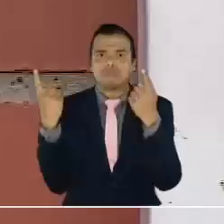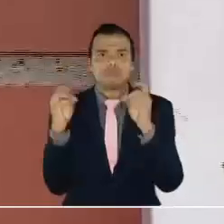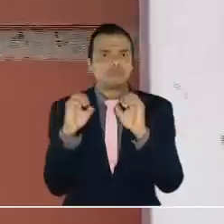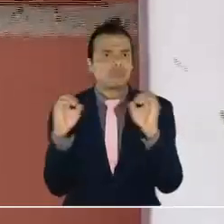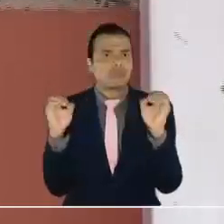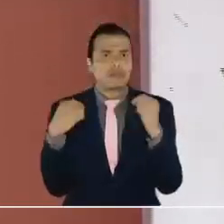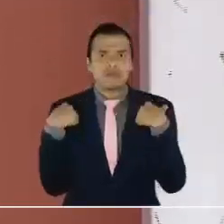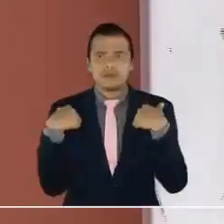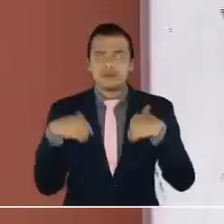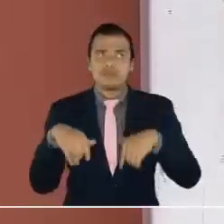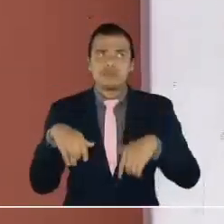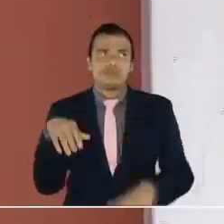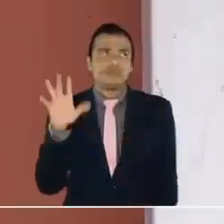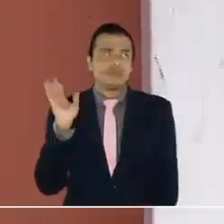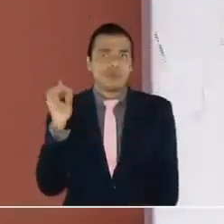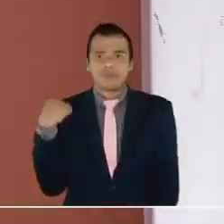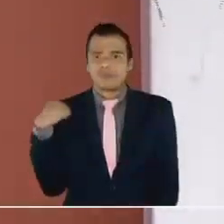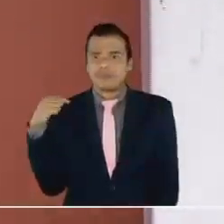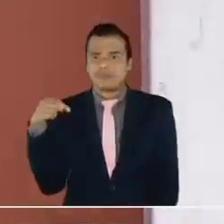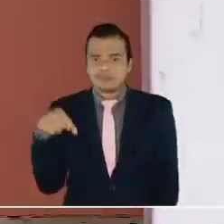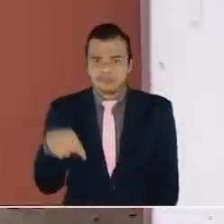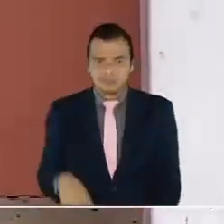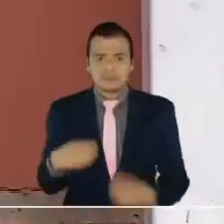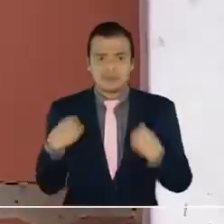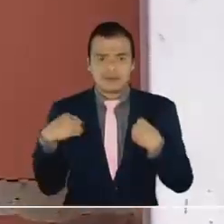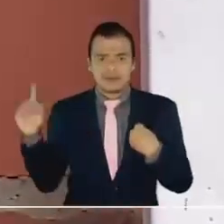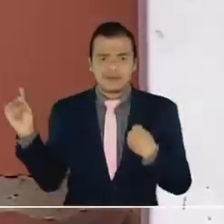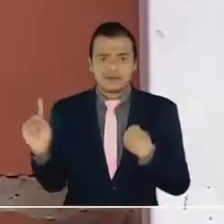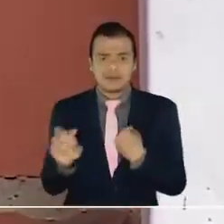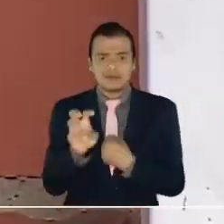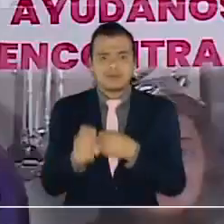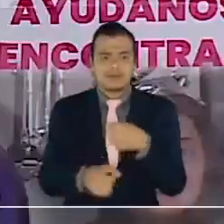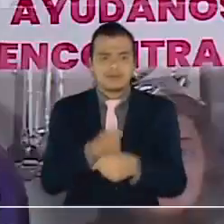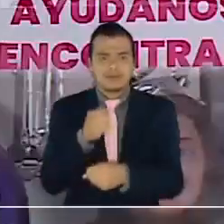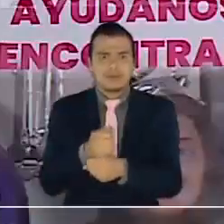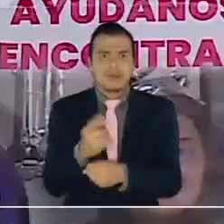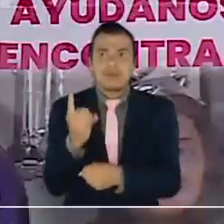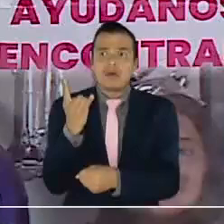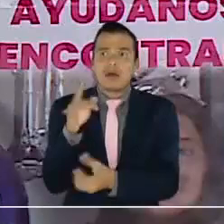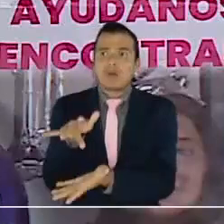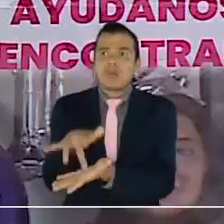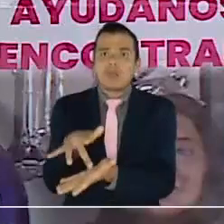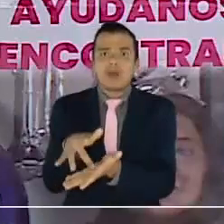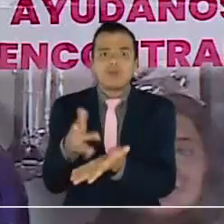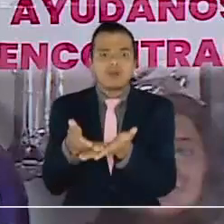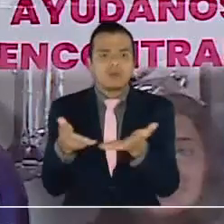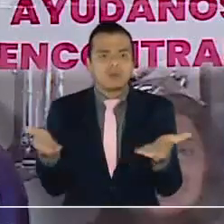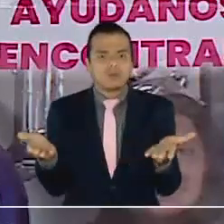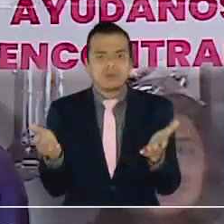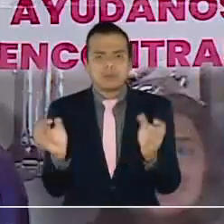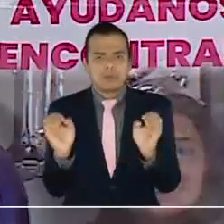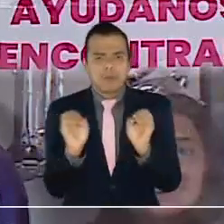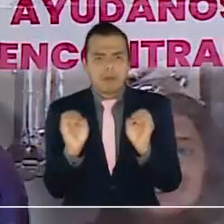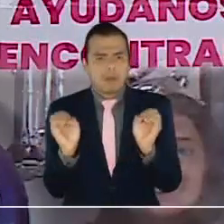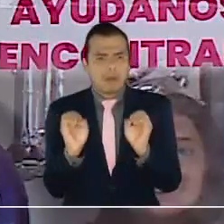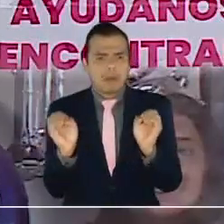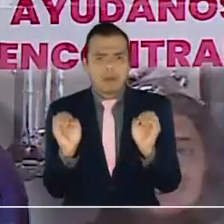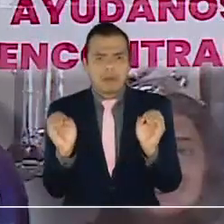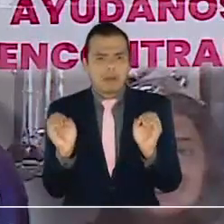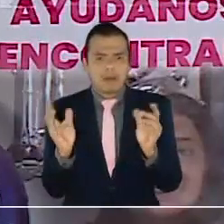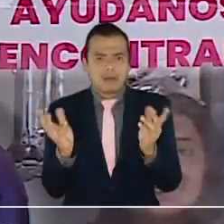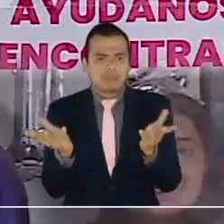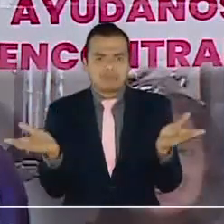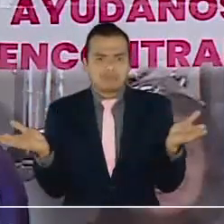que a mí me hayan presionado que yo tenga alguna deuda grande, que me presionen como para decir, bueno, vea, vamos a llevarnos a la niña porque usted no quiere responder